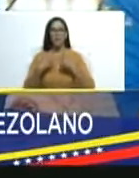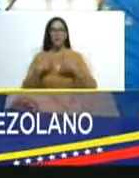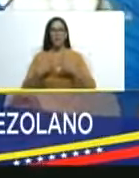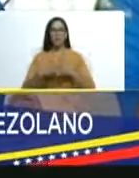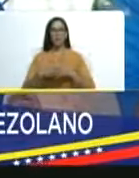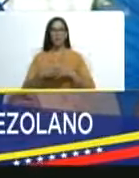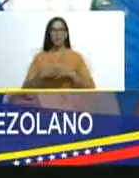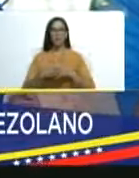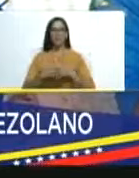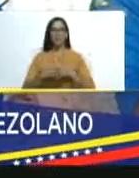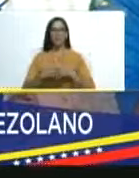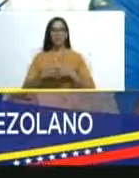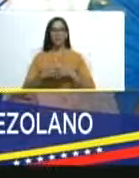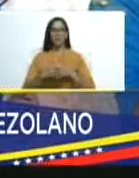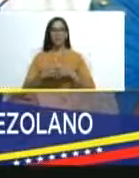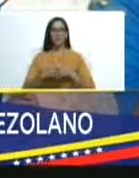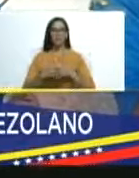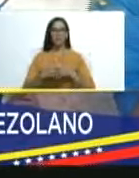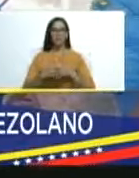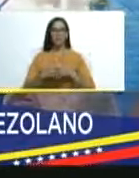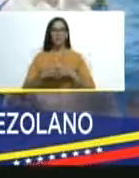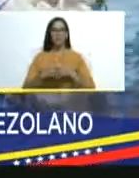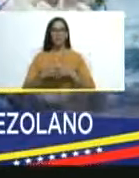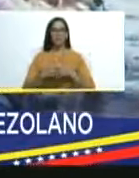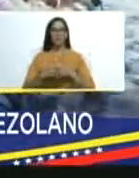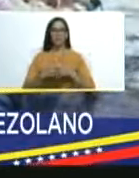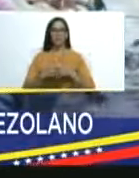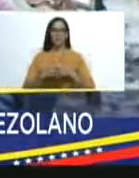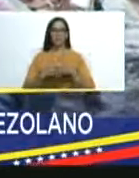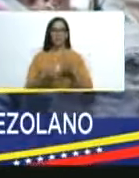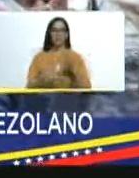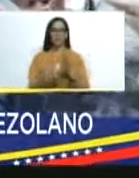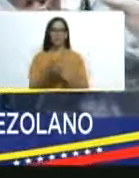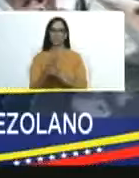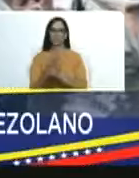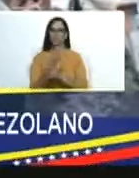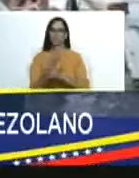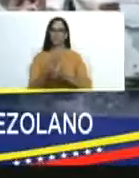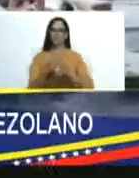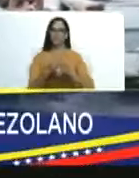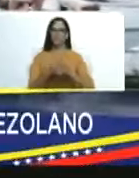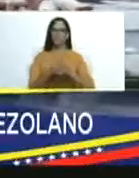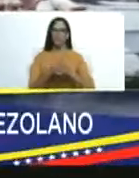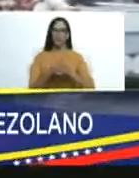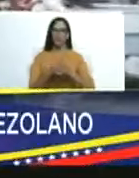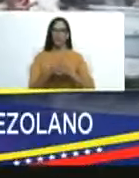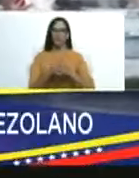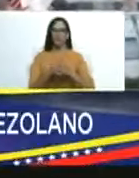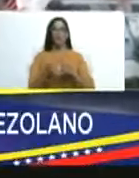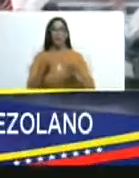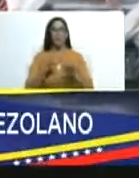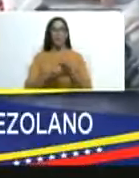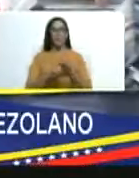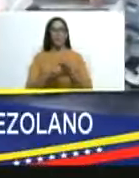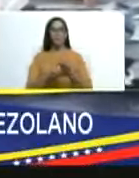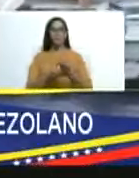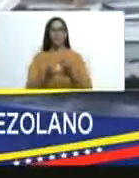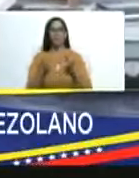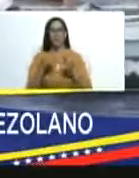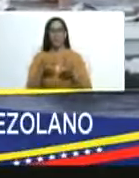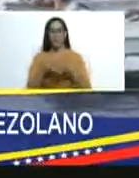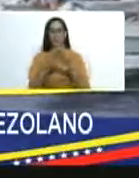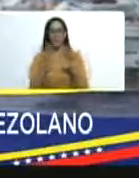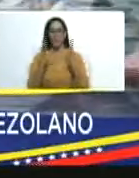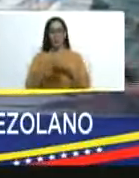con concilia en la madrugada, en las noches, casi siempre con las buenas noticias